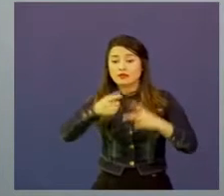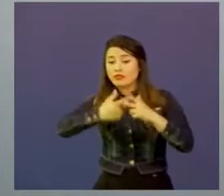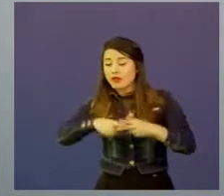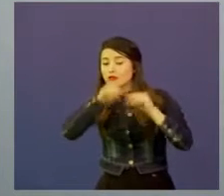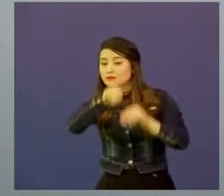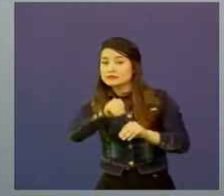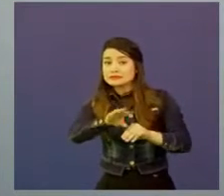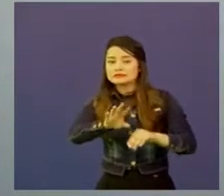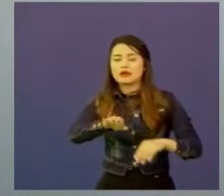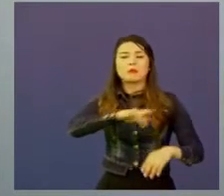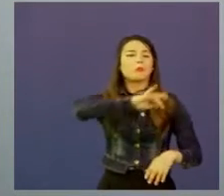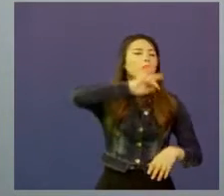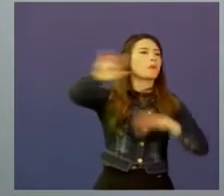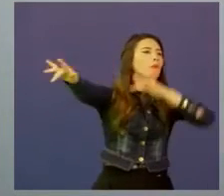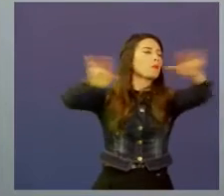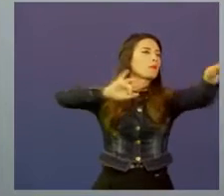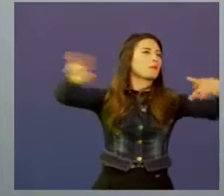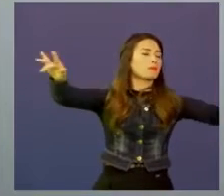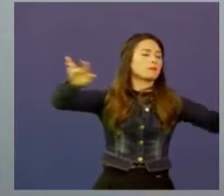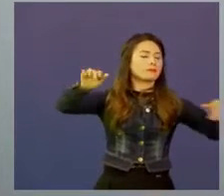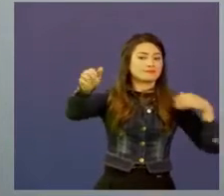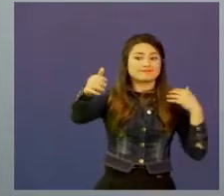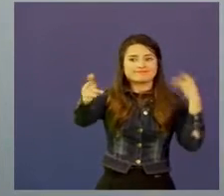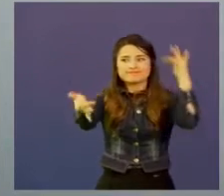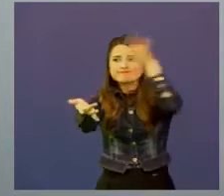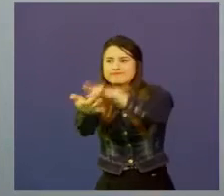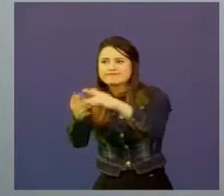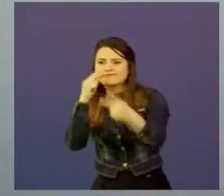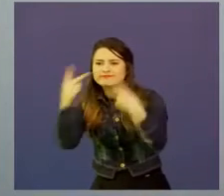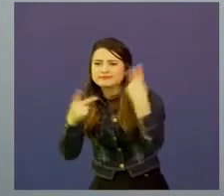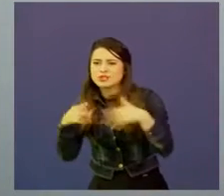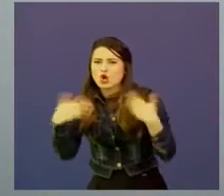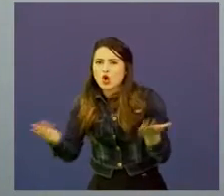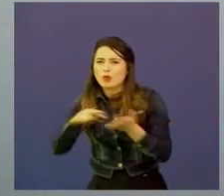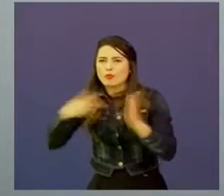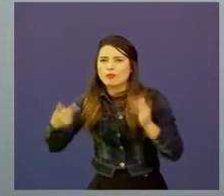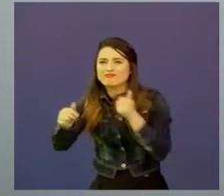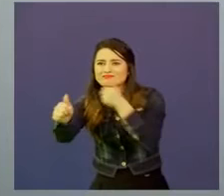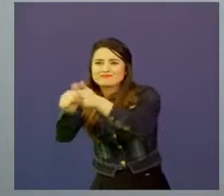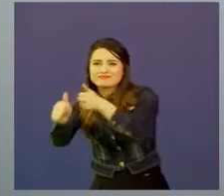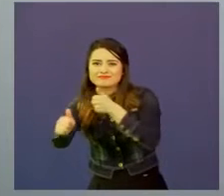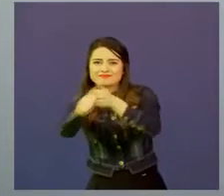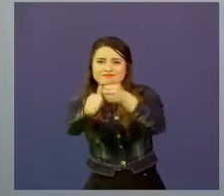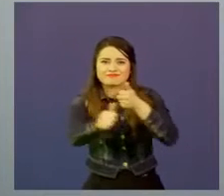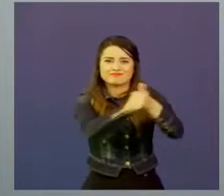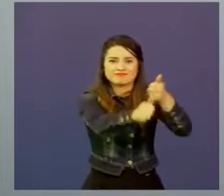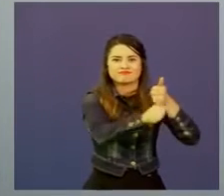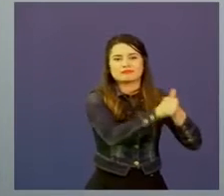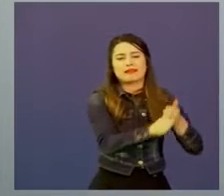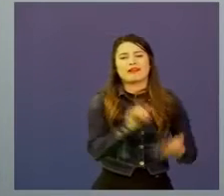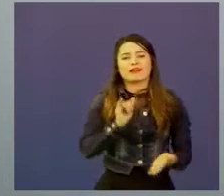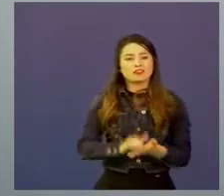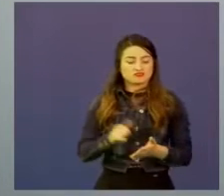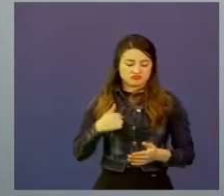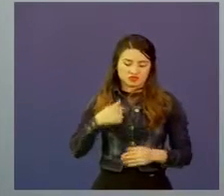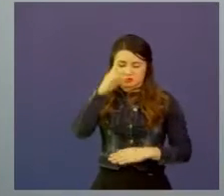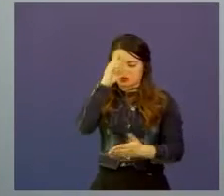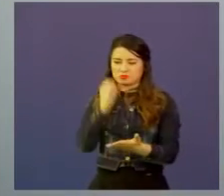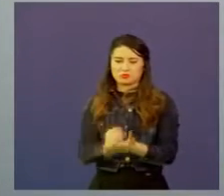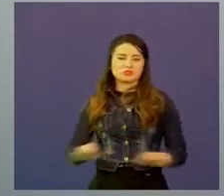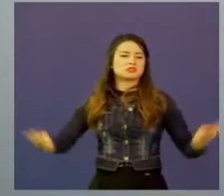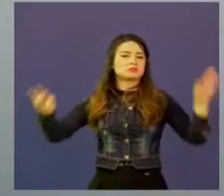tecnología no es suficiente, tener los dispositivos. Entonces, para mí, el principio clave es acompañarlos durante todo el